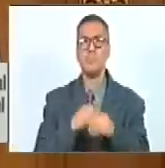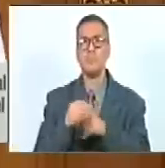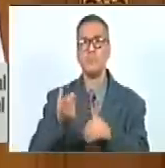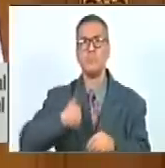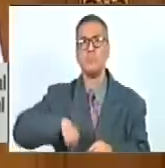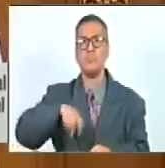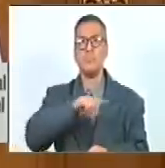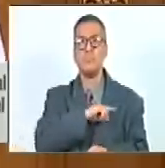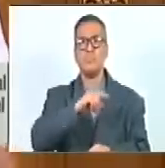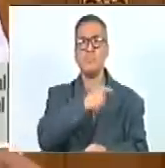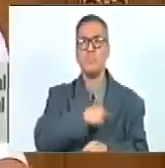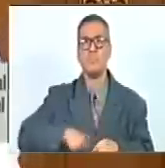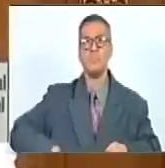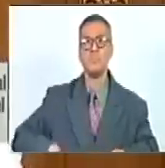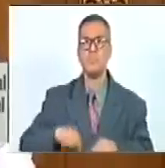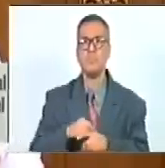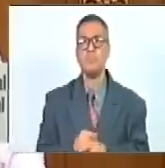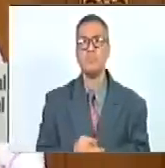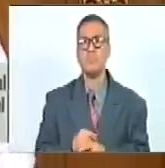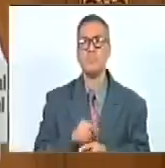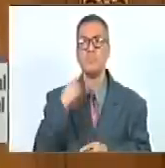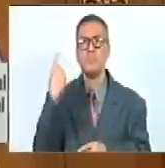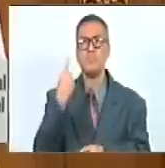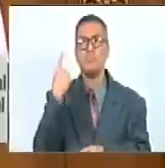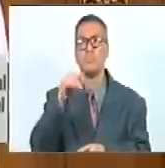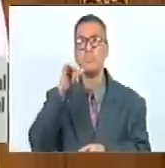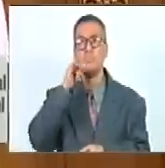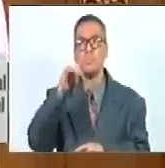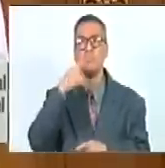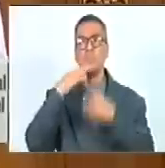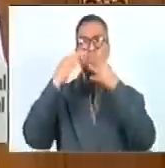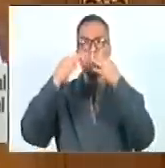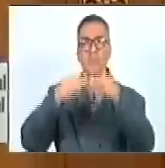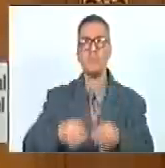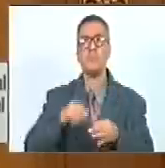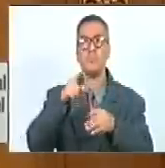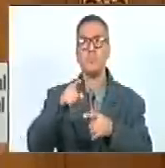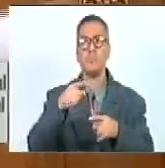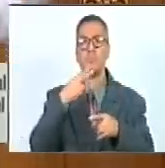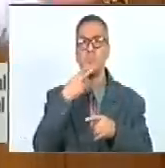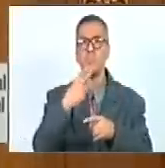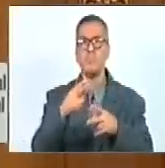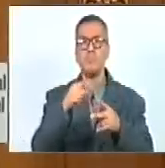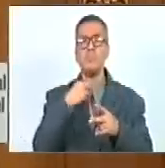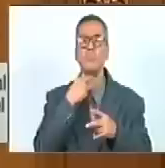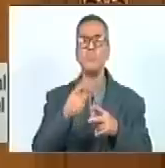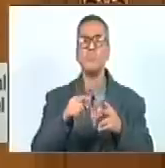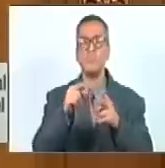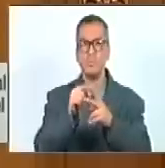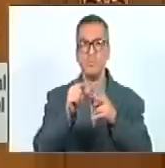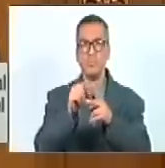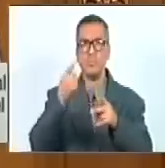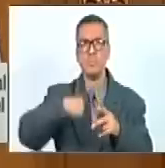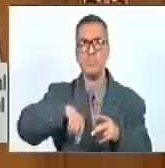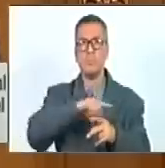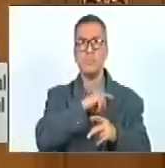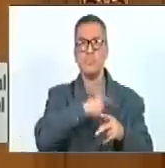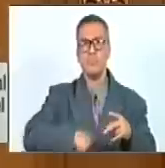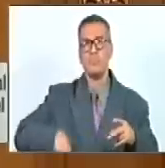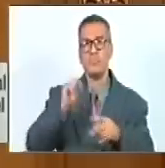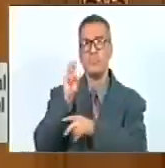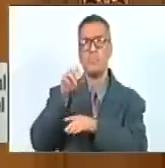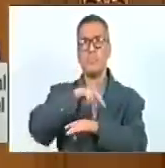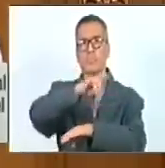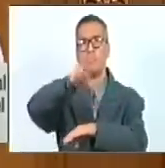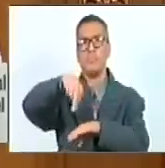nuestro presidente, no solo le informó, sino garantizó, dando su palabra, también allí se encontraba nuestro presidente de la Asamblea